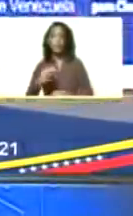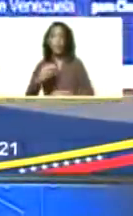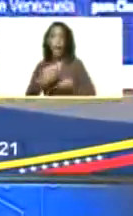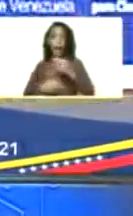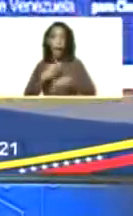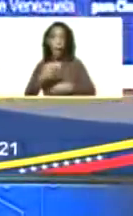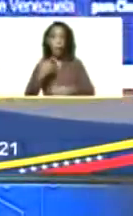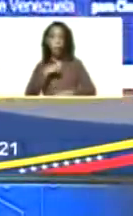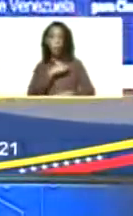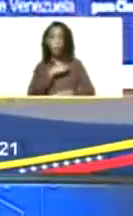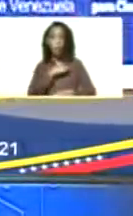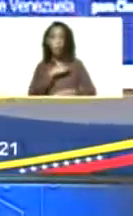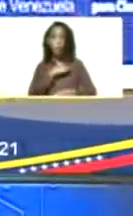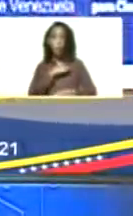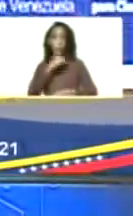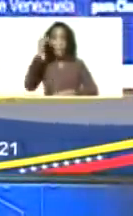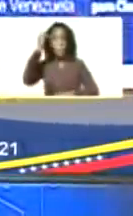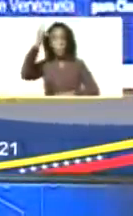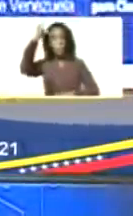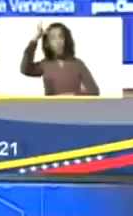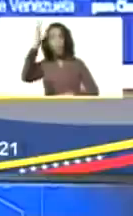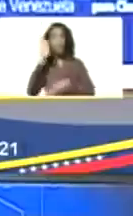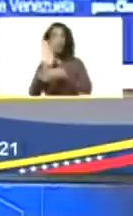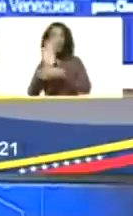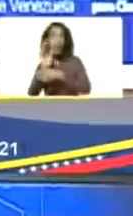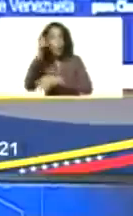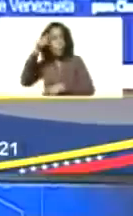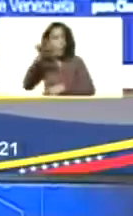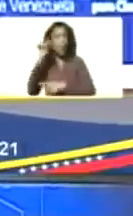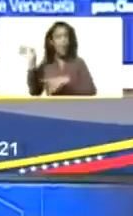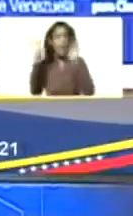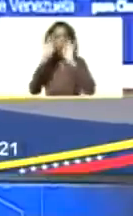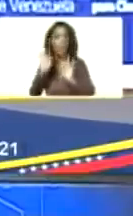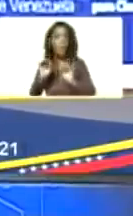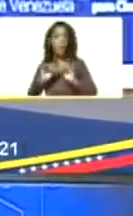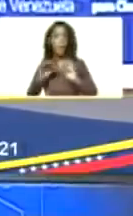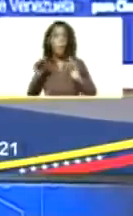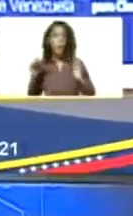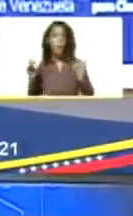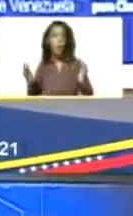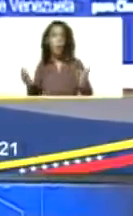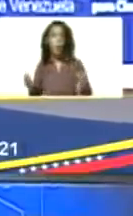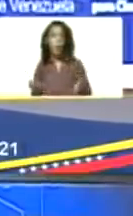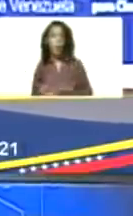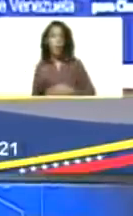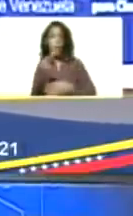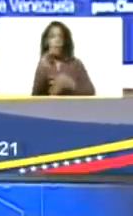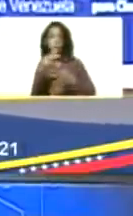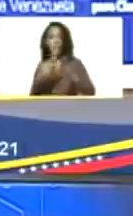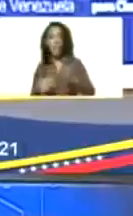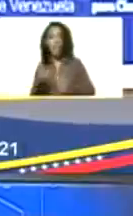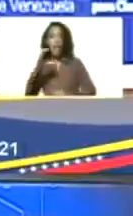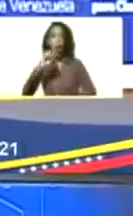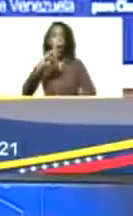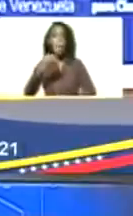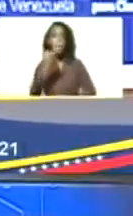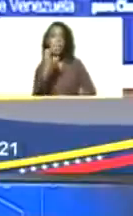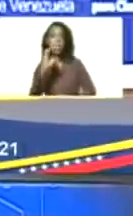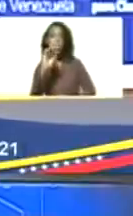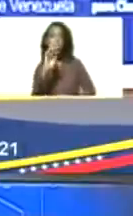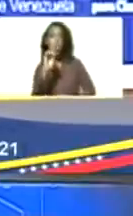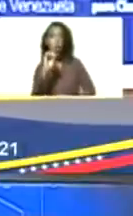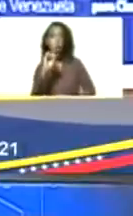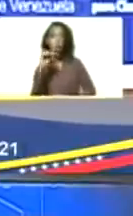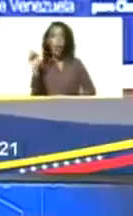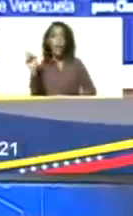para proteger a nuestro pueblo en esta fase de la pandemia de la variante Omicron. Ya